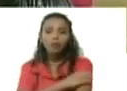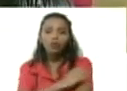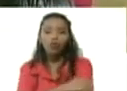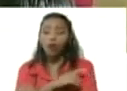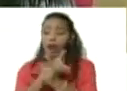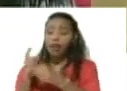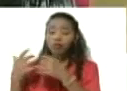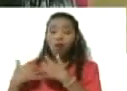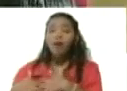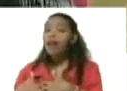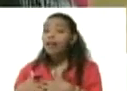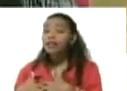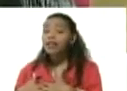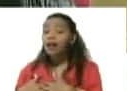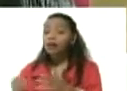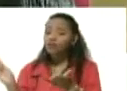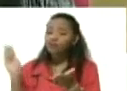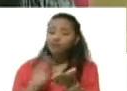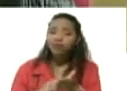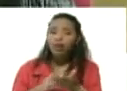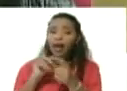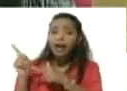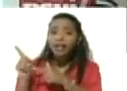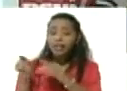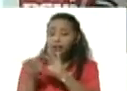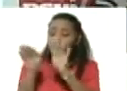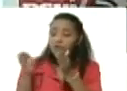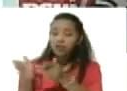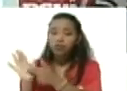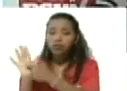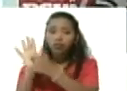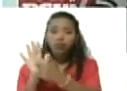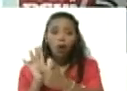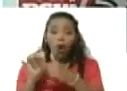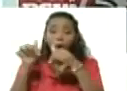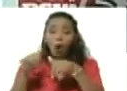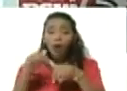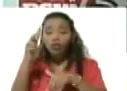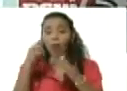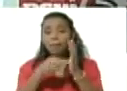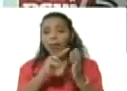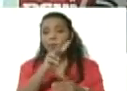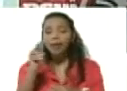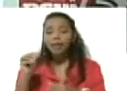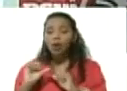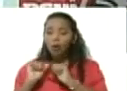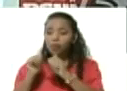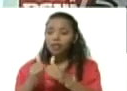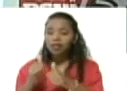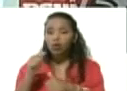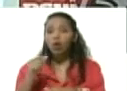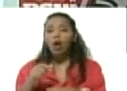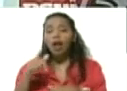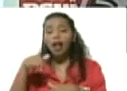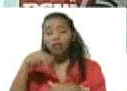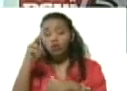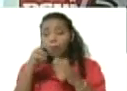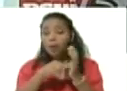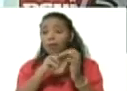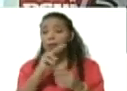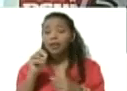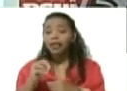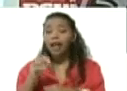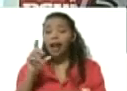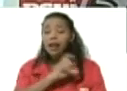analistas ponía en el escenario que hoy, 2020, comenzando el 2020, enero, 12